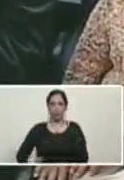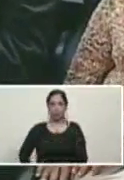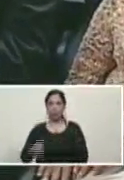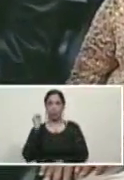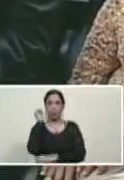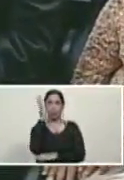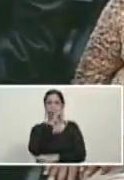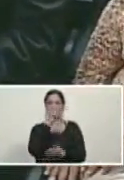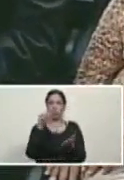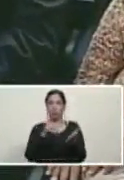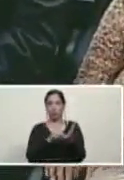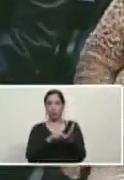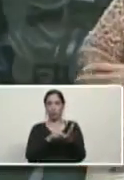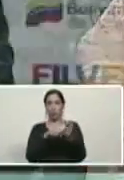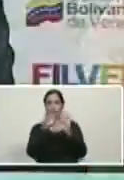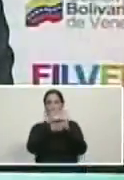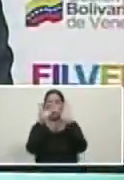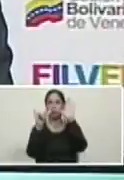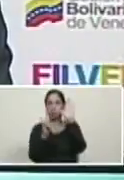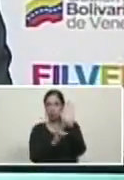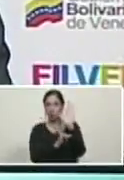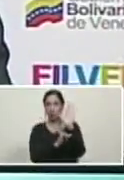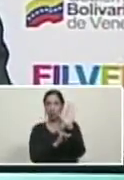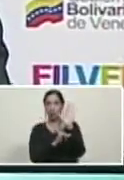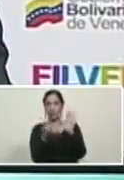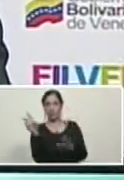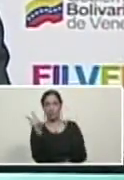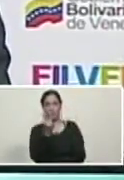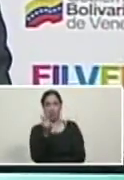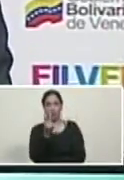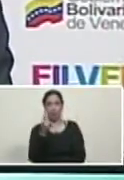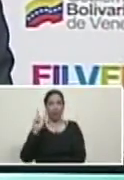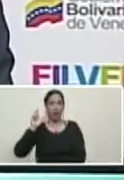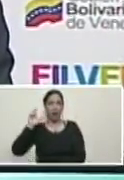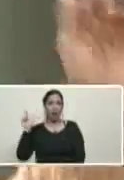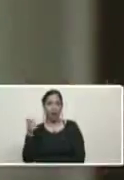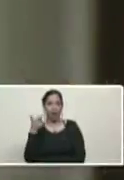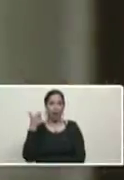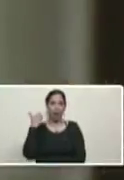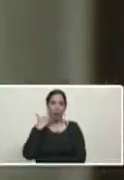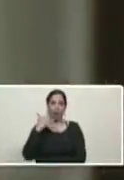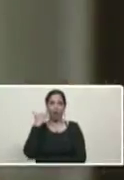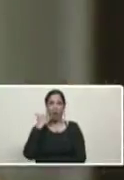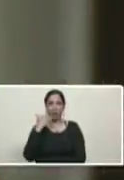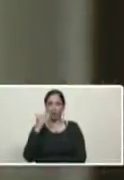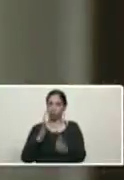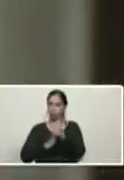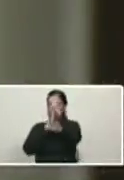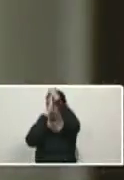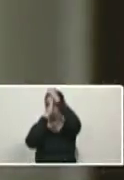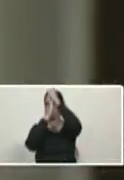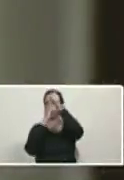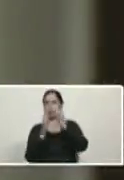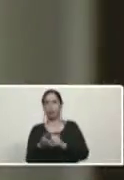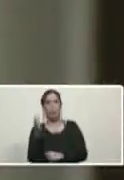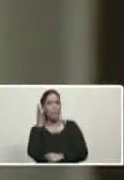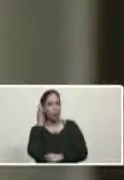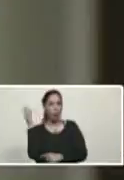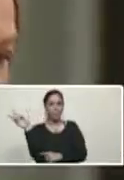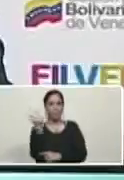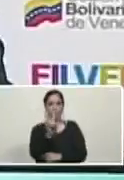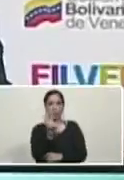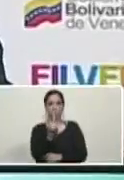Asamblea Nacional Constituyente de Venezuela, Gladys Requena, líder, lideresa de la mujer